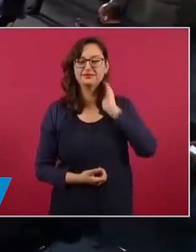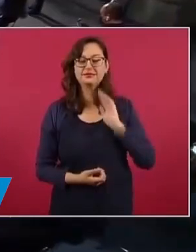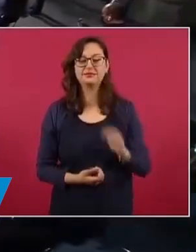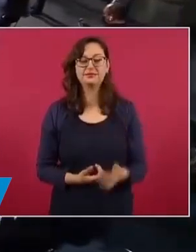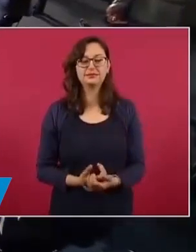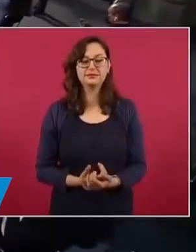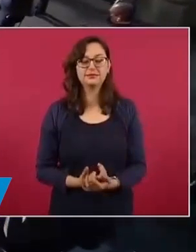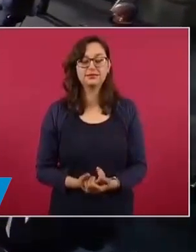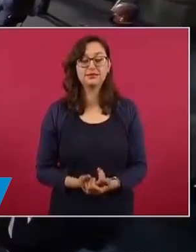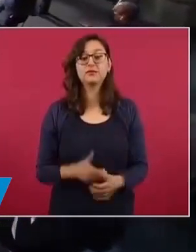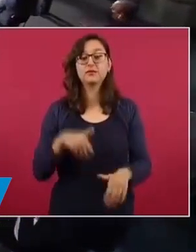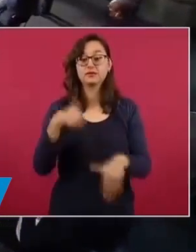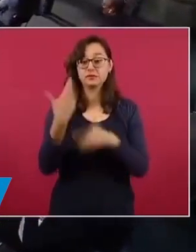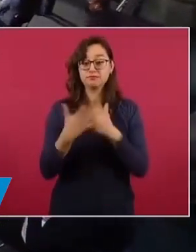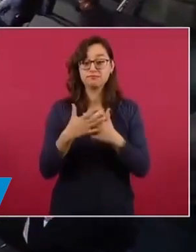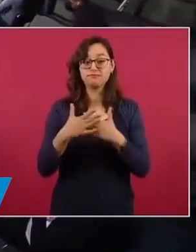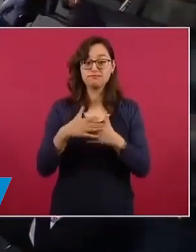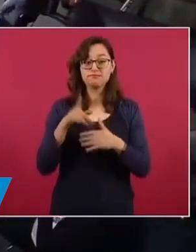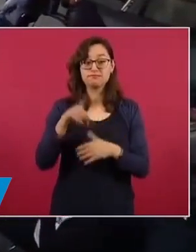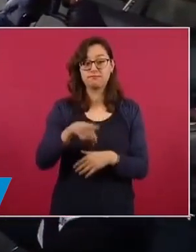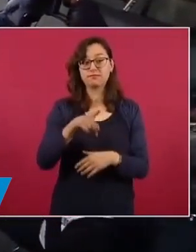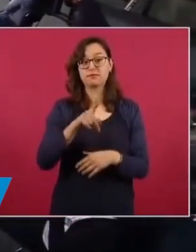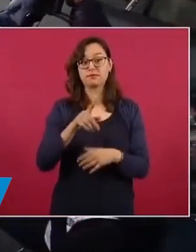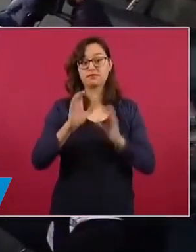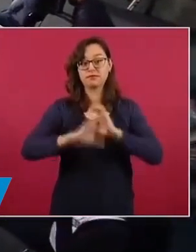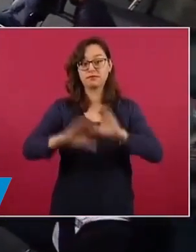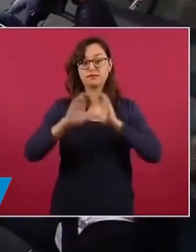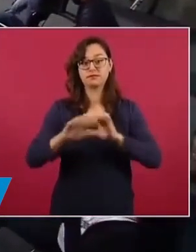Va a estar en el Auditorio Nacional.